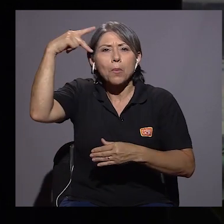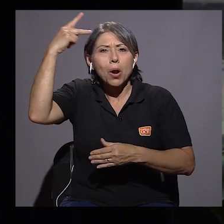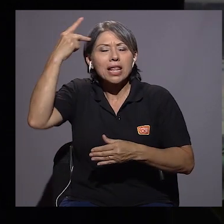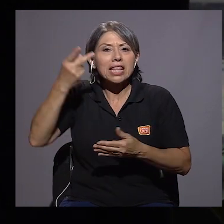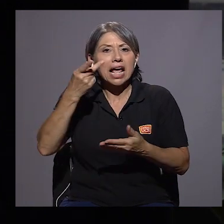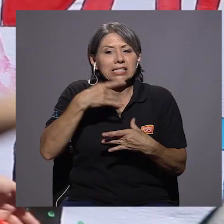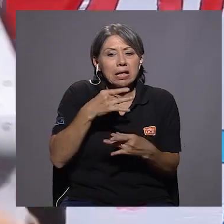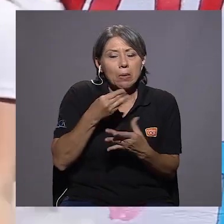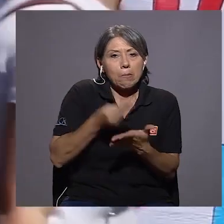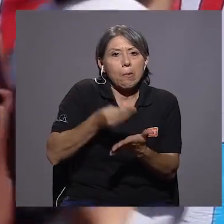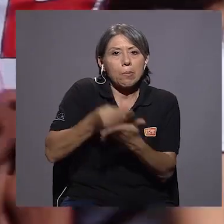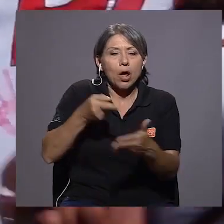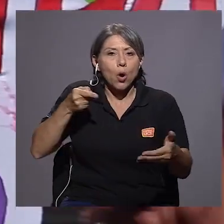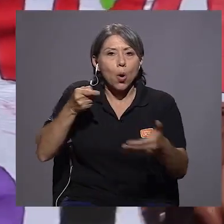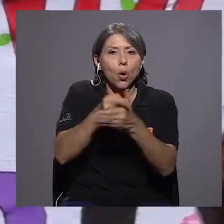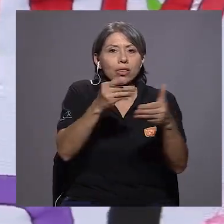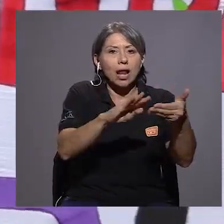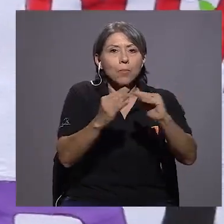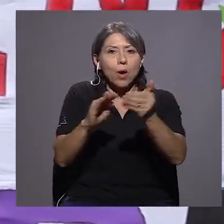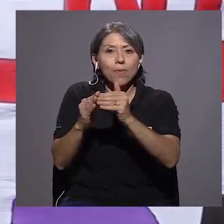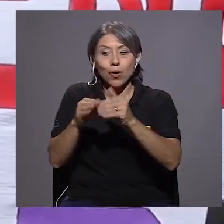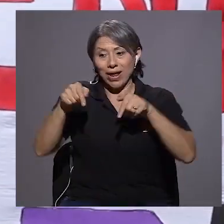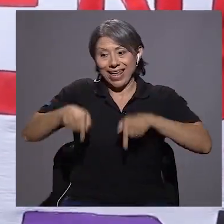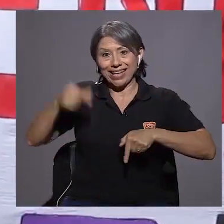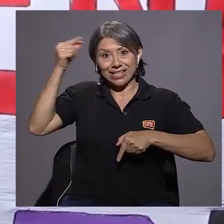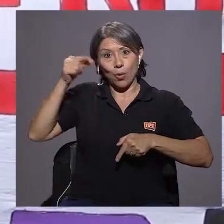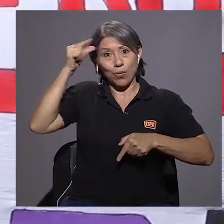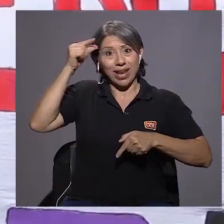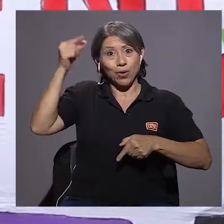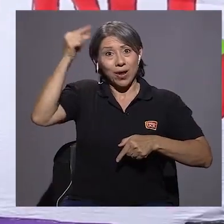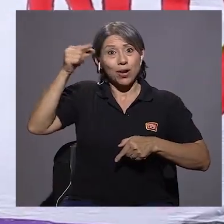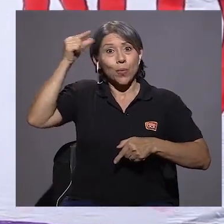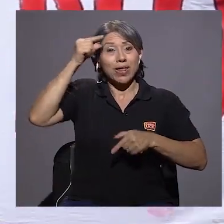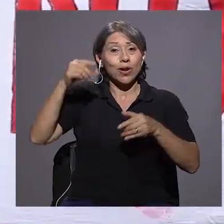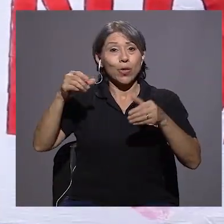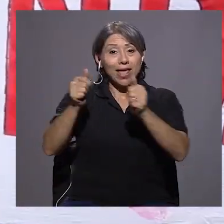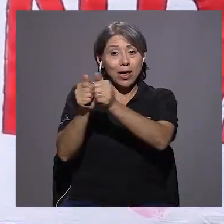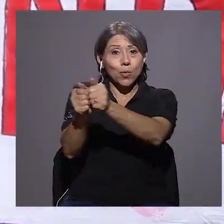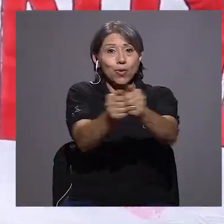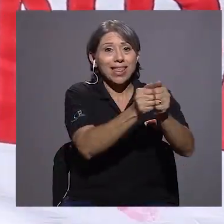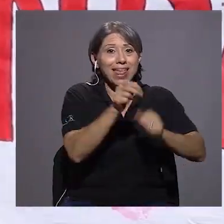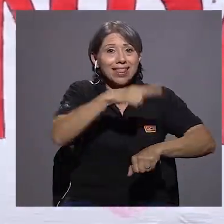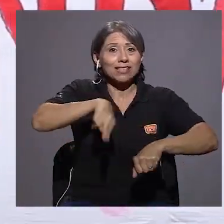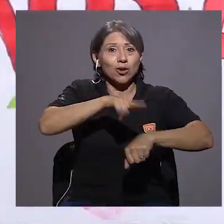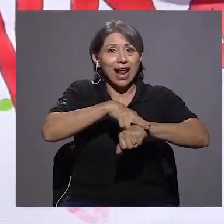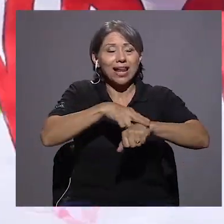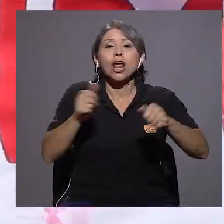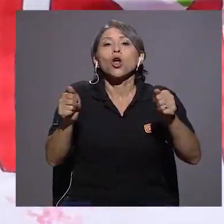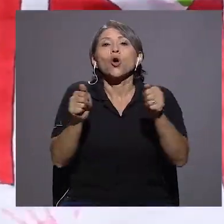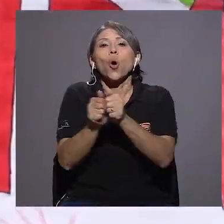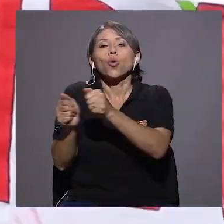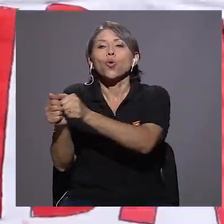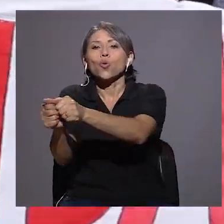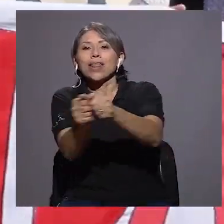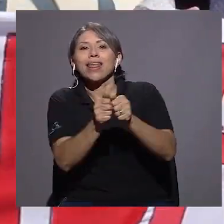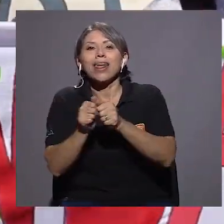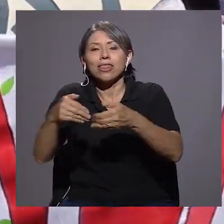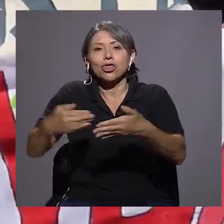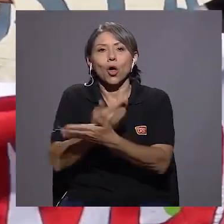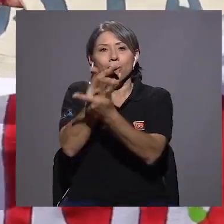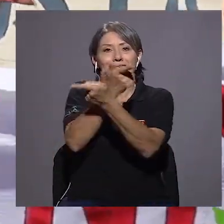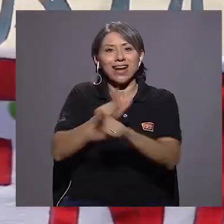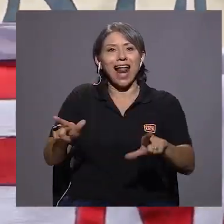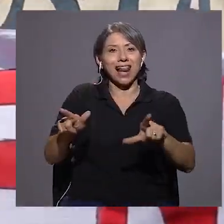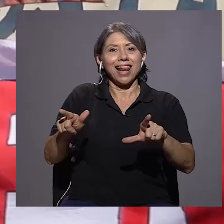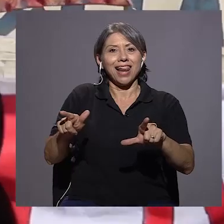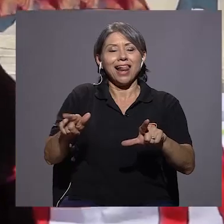que cometen las políticas capitalistas contra el pueblo. En general, digamos, en este gobierno que nos encontramos, que es el gobierno de unidad nacional o el gobierno